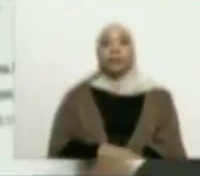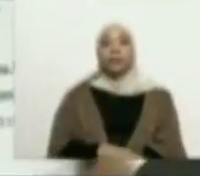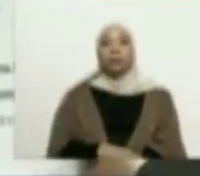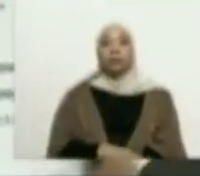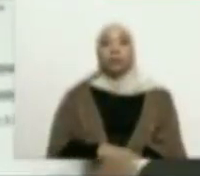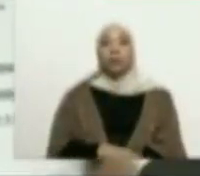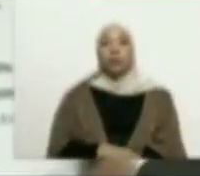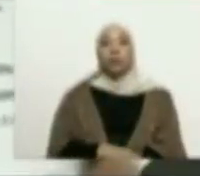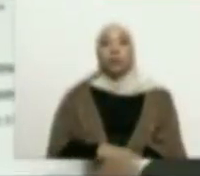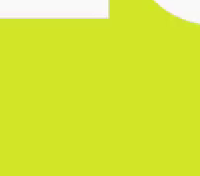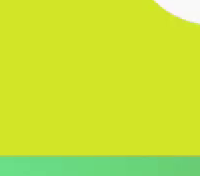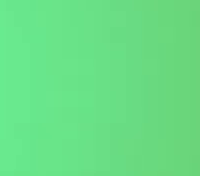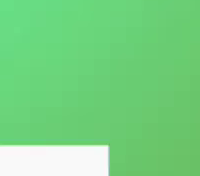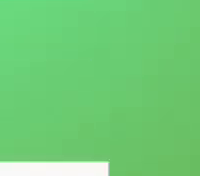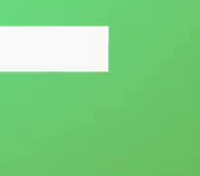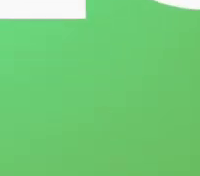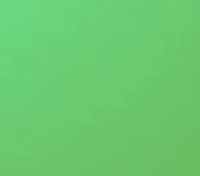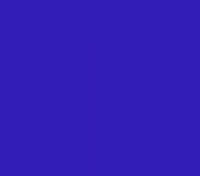Aquí la tenemos.